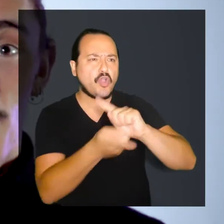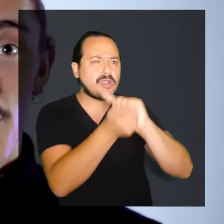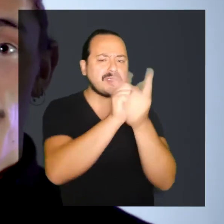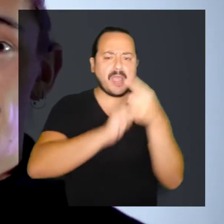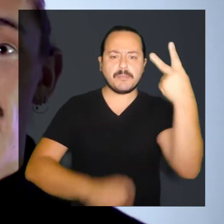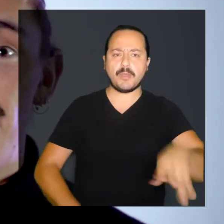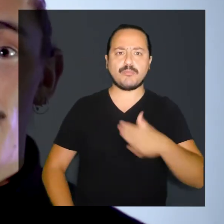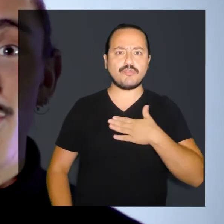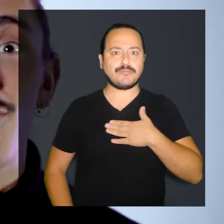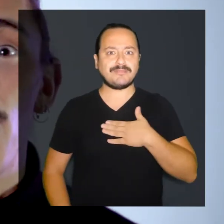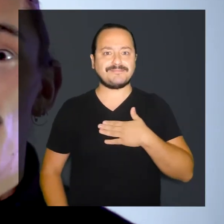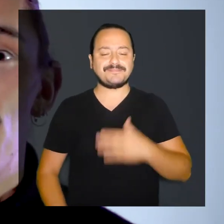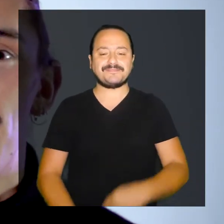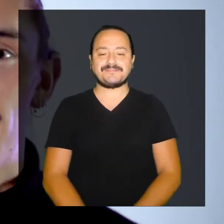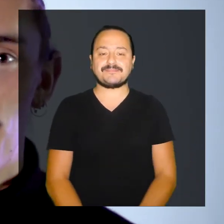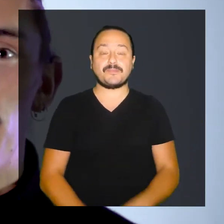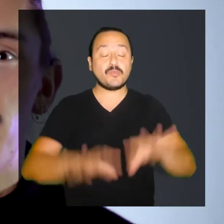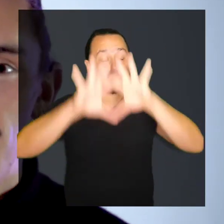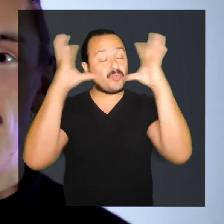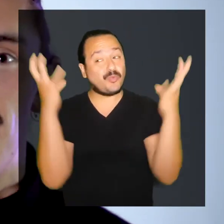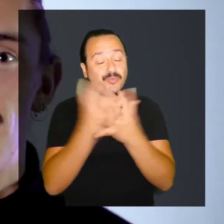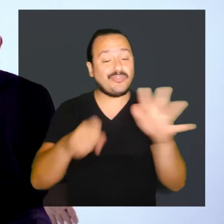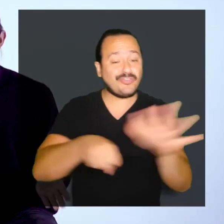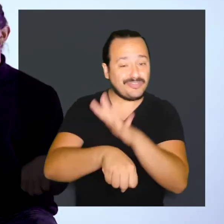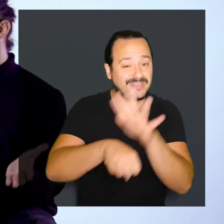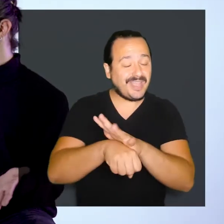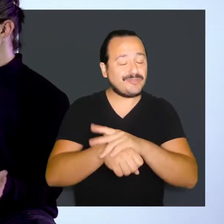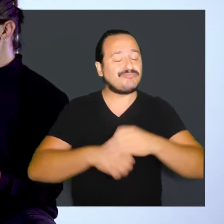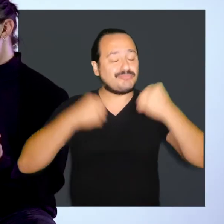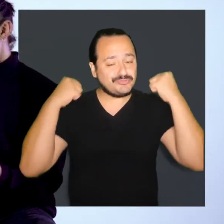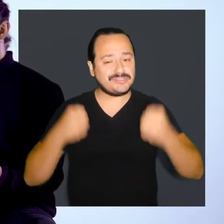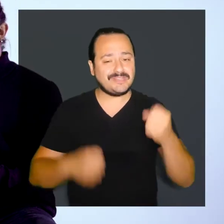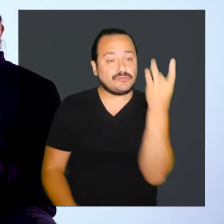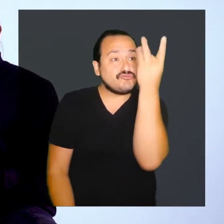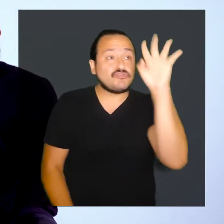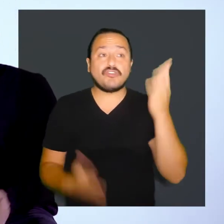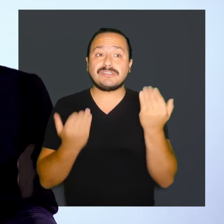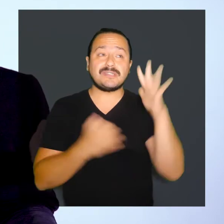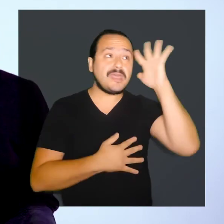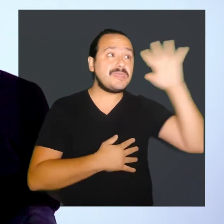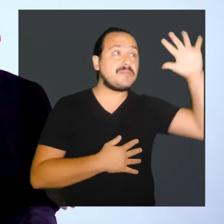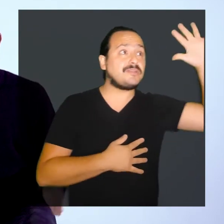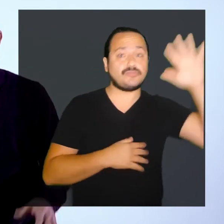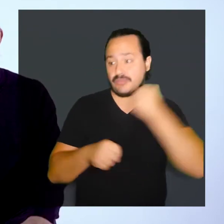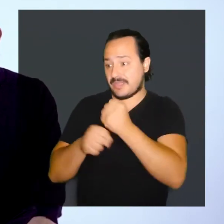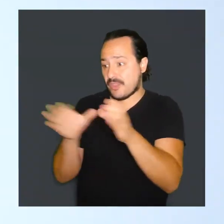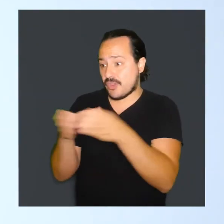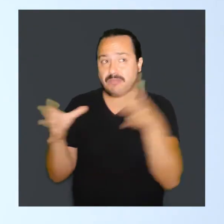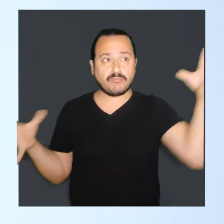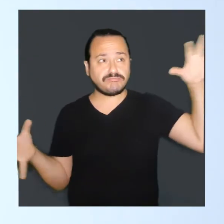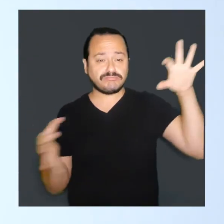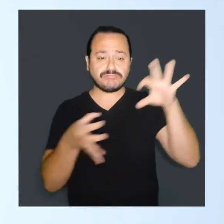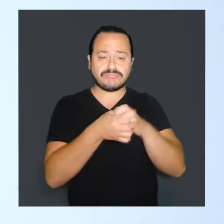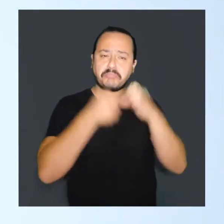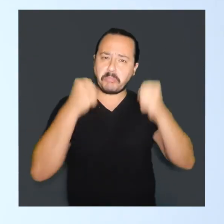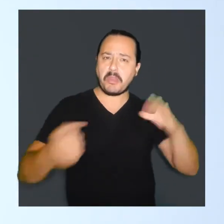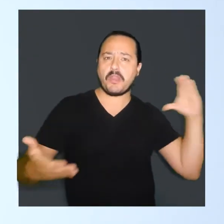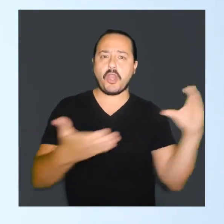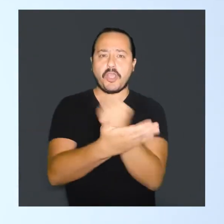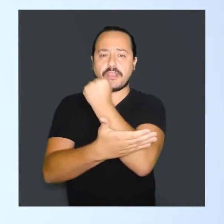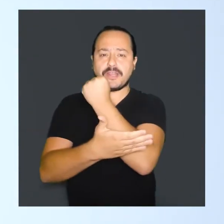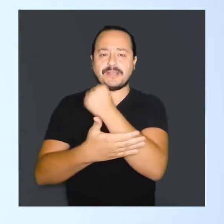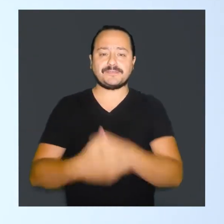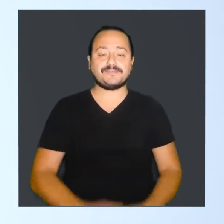Porque en el mundo del teatro todo es posible. Solo necesitamos imaginación y trabajo en equipo. Riendo o